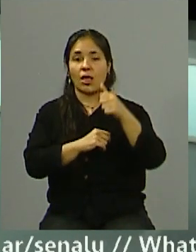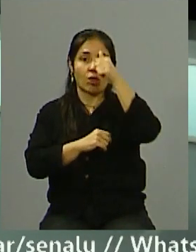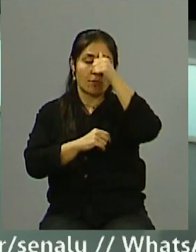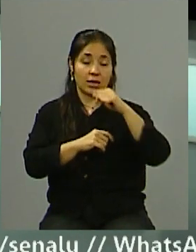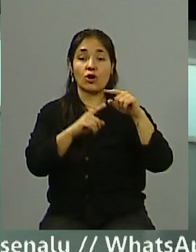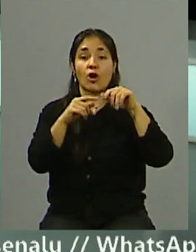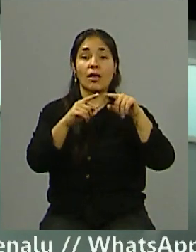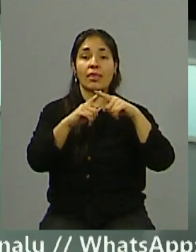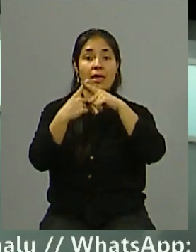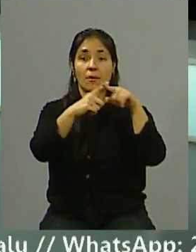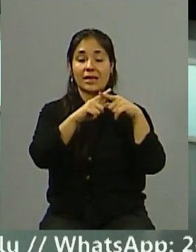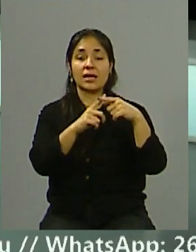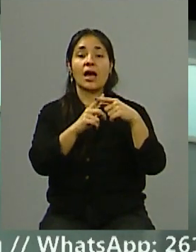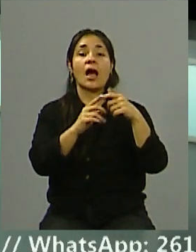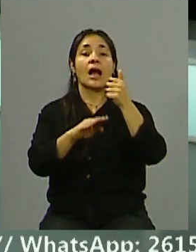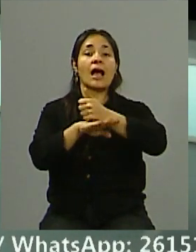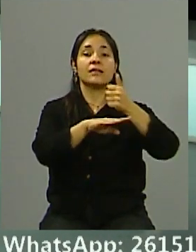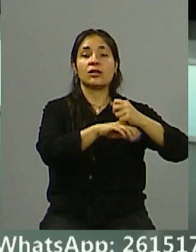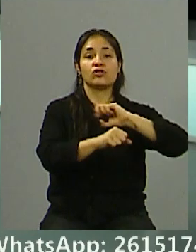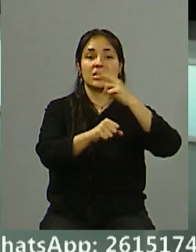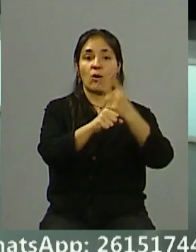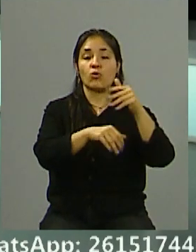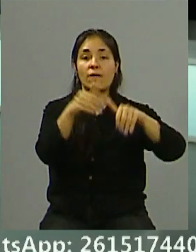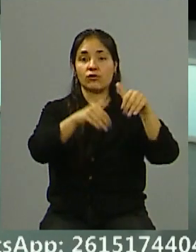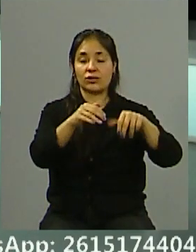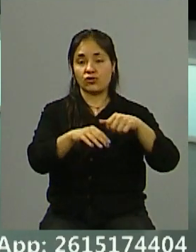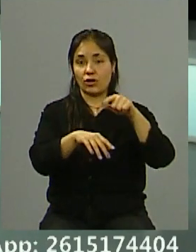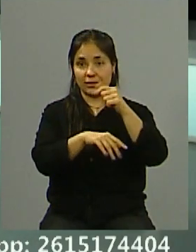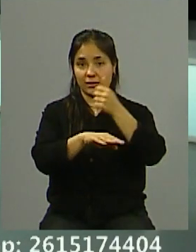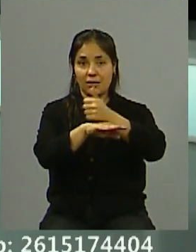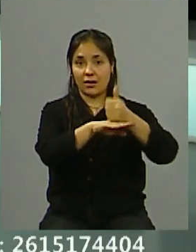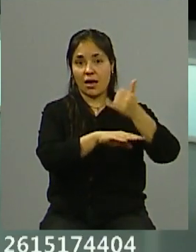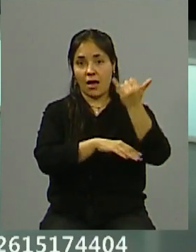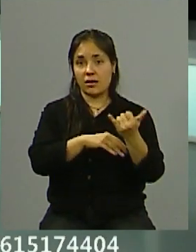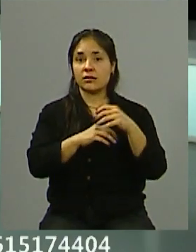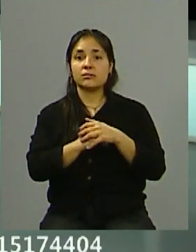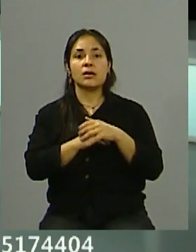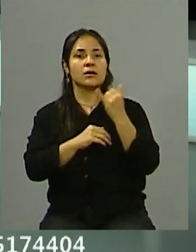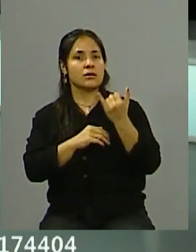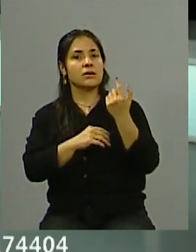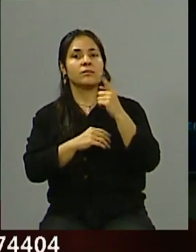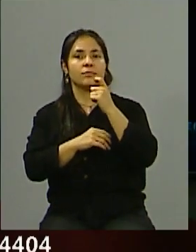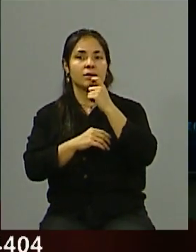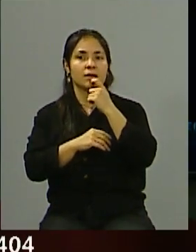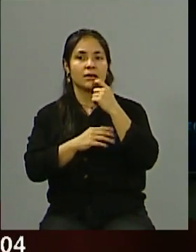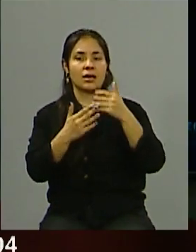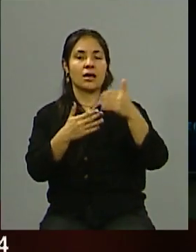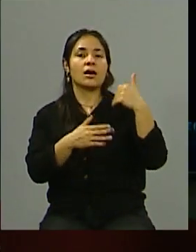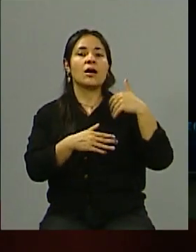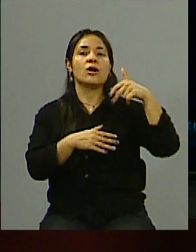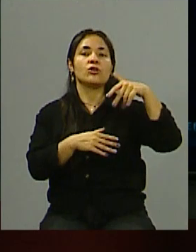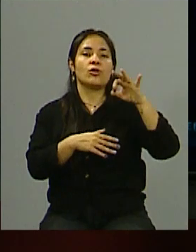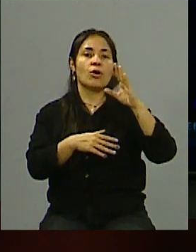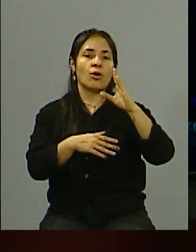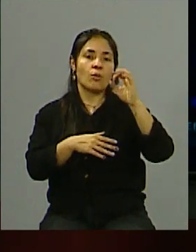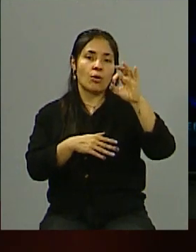con los 2 candidatos que quedaron en la segunda vuelta. Así sucedió algo muy notorio. Había alguien que corría por detrás, que es Daniel Noboa, y a